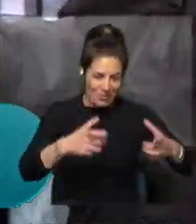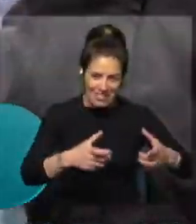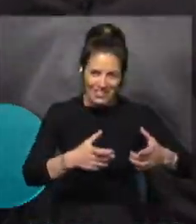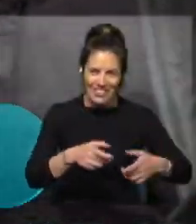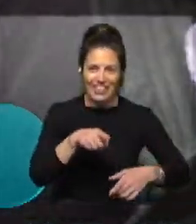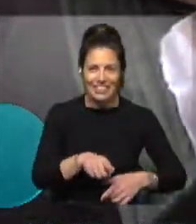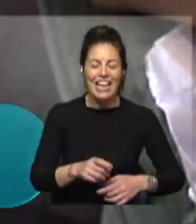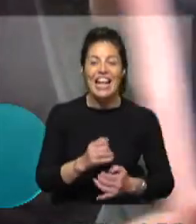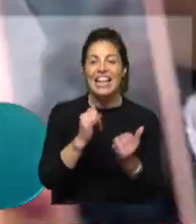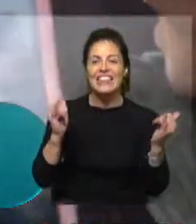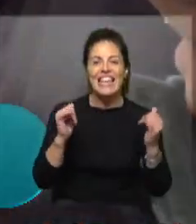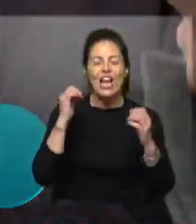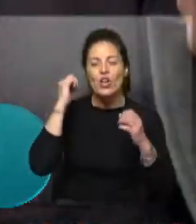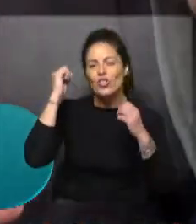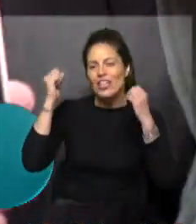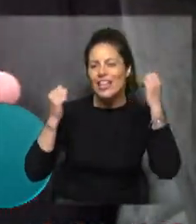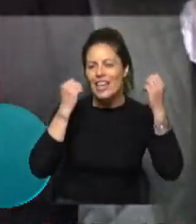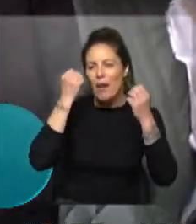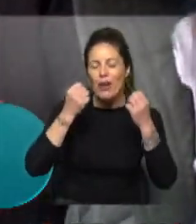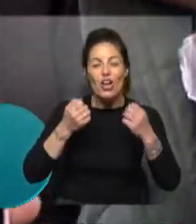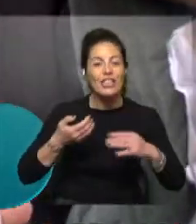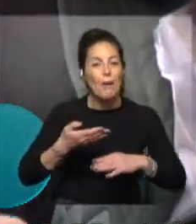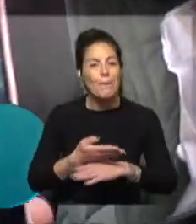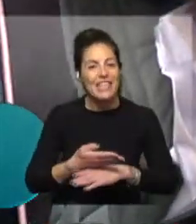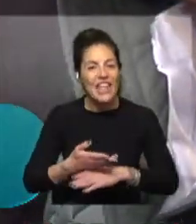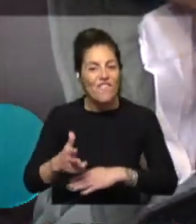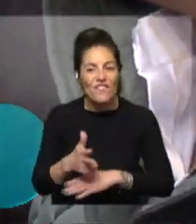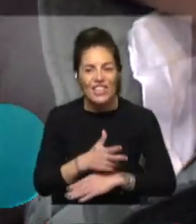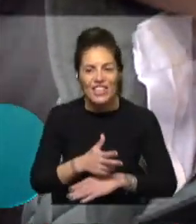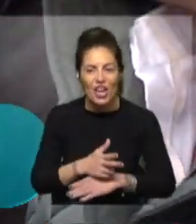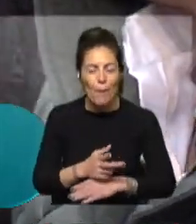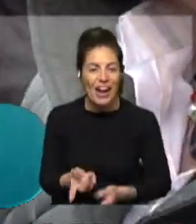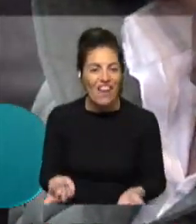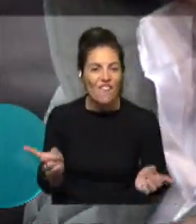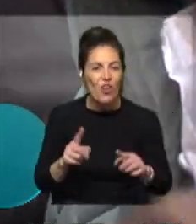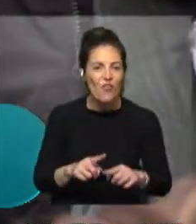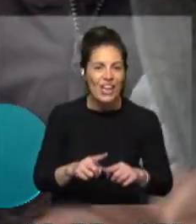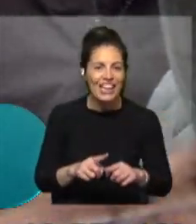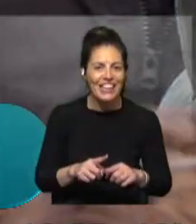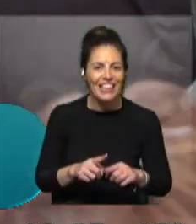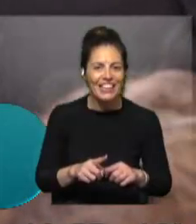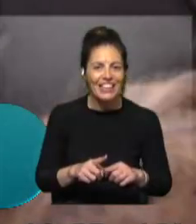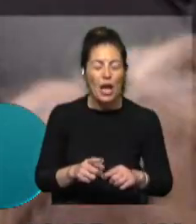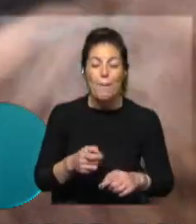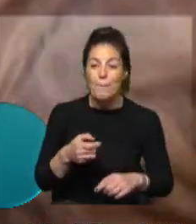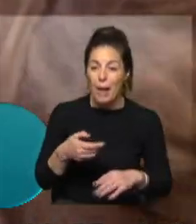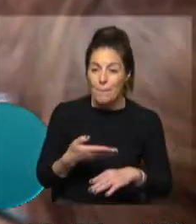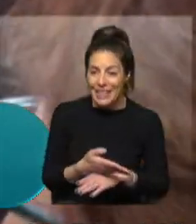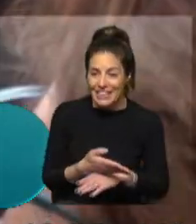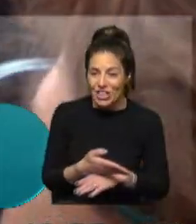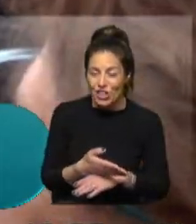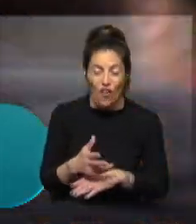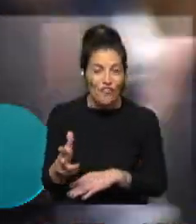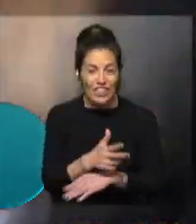día los enamorados. Dice que te pide, la gente te pide video para reconciliarse en su vida sentimental, amorosa, ¿verdad o no? Me han pasado gente que me pidió video para no dormir más